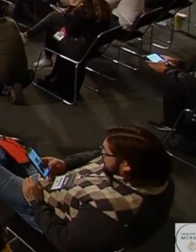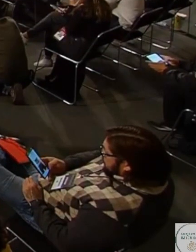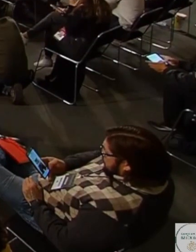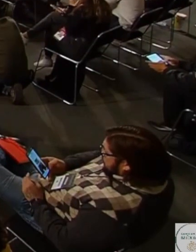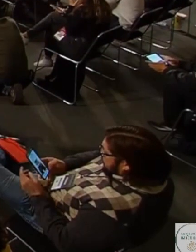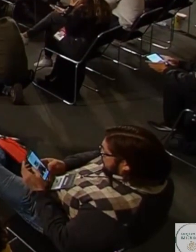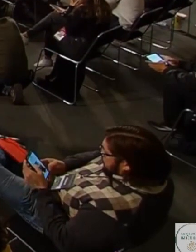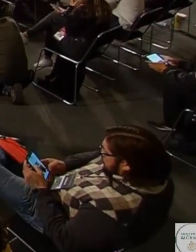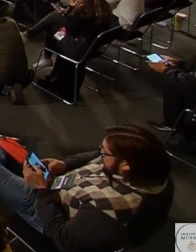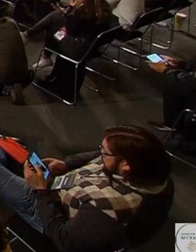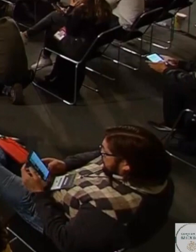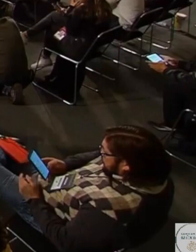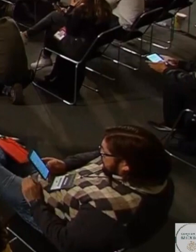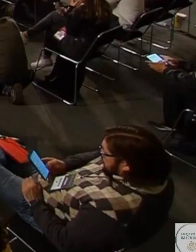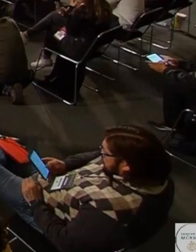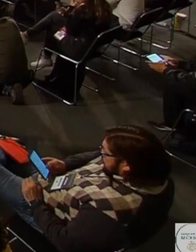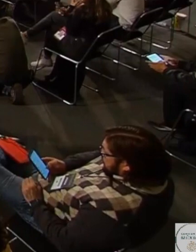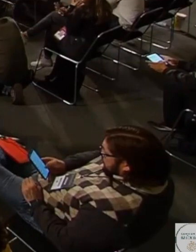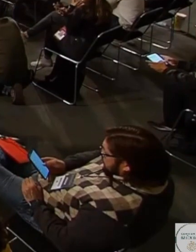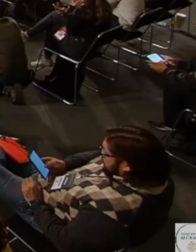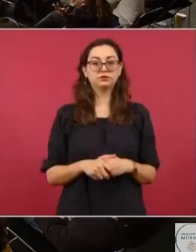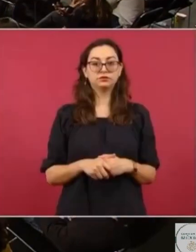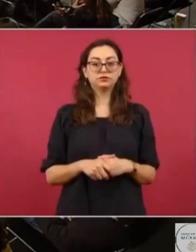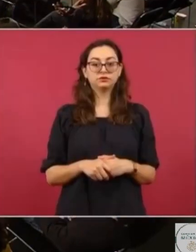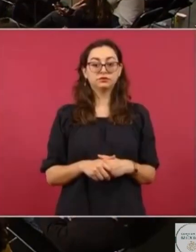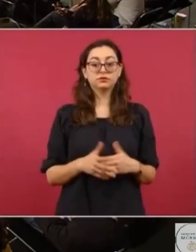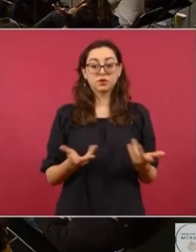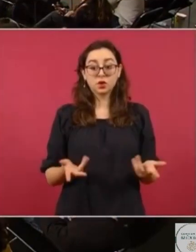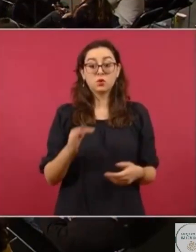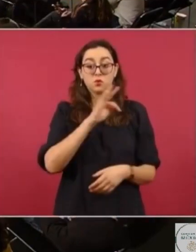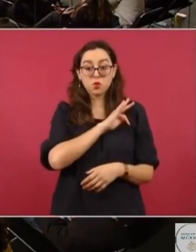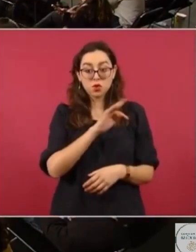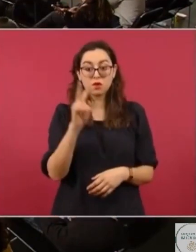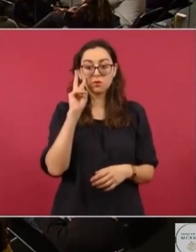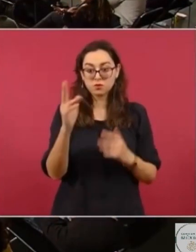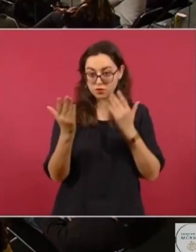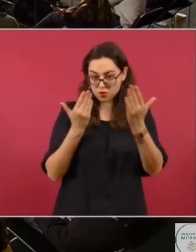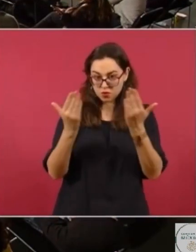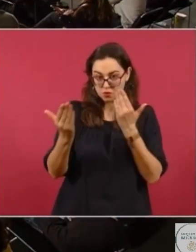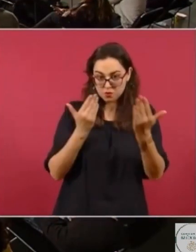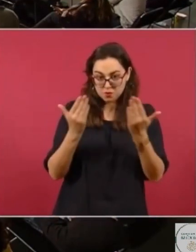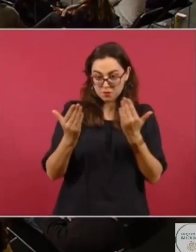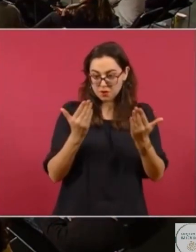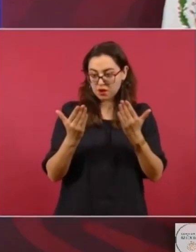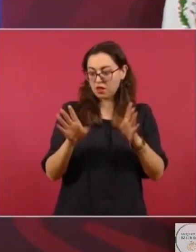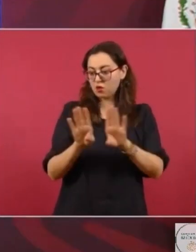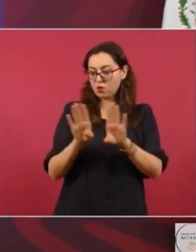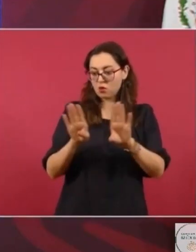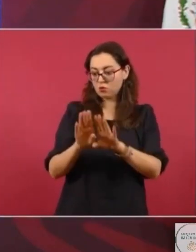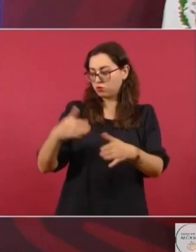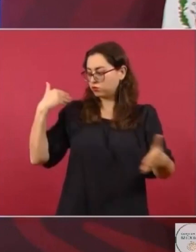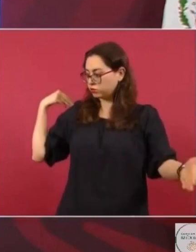El huevo que ha aumentado de todas maneras.